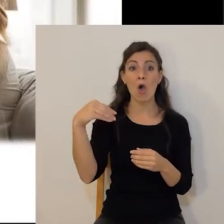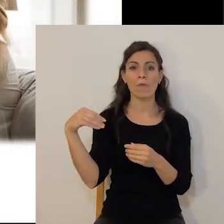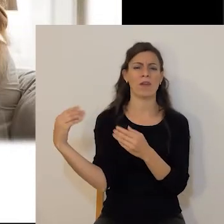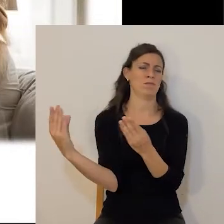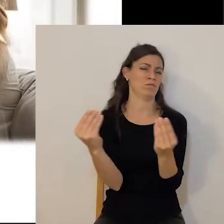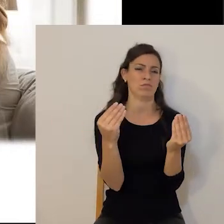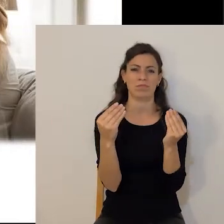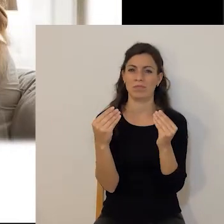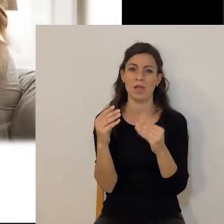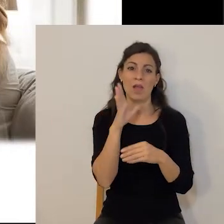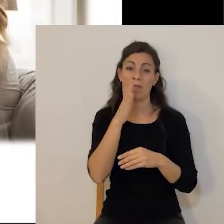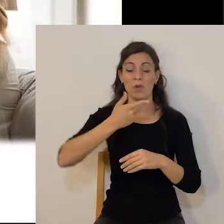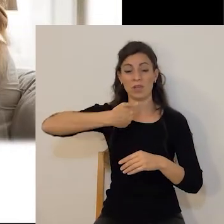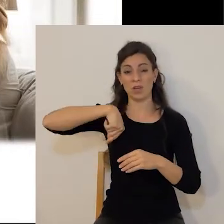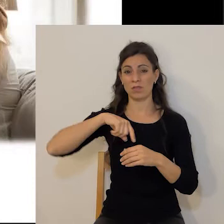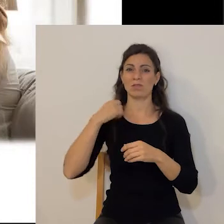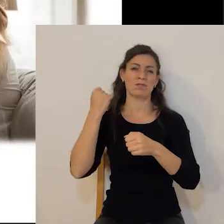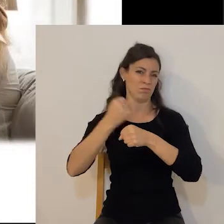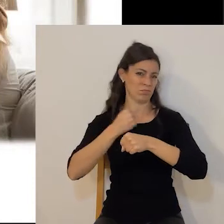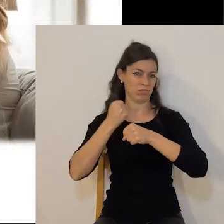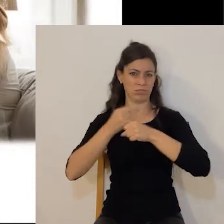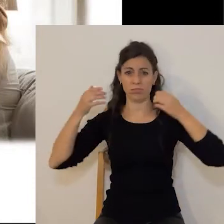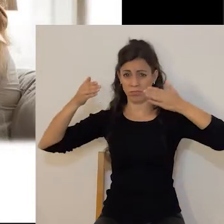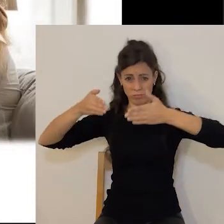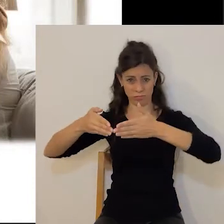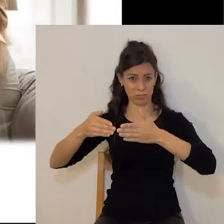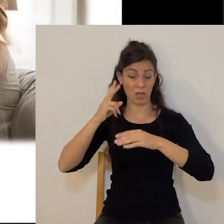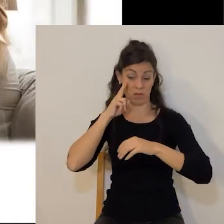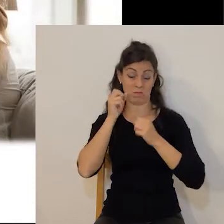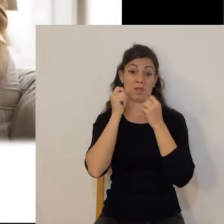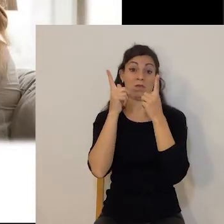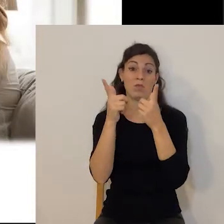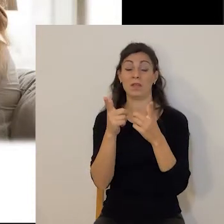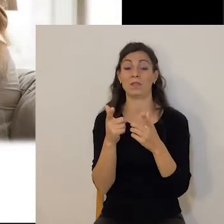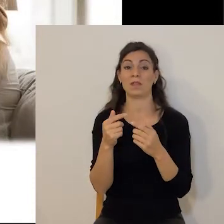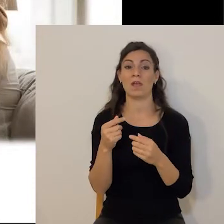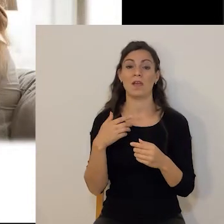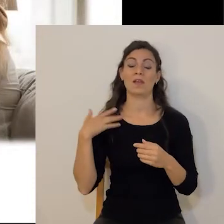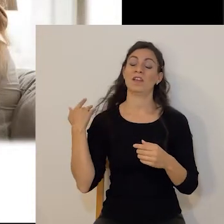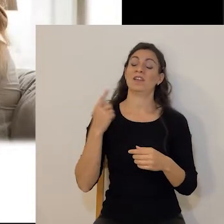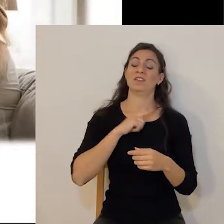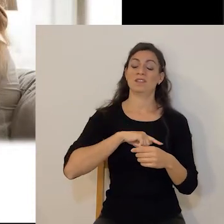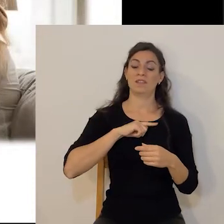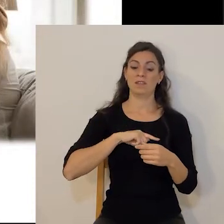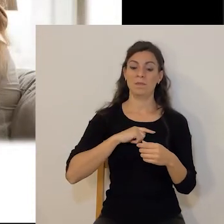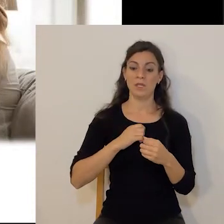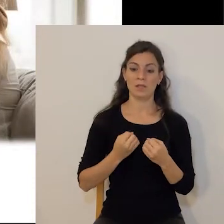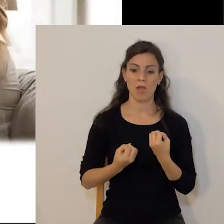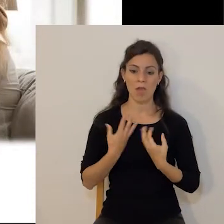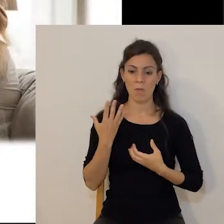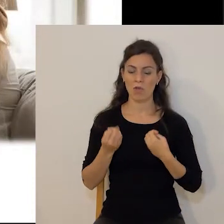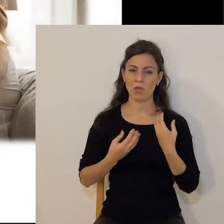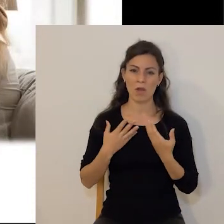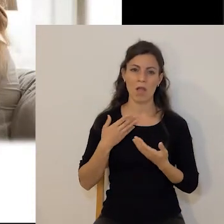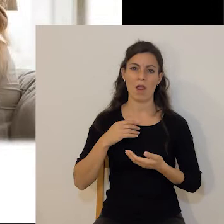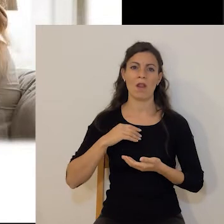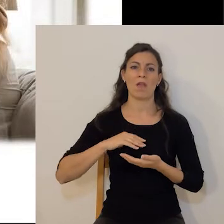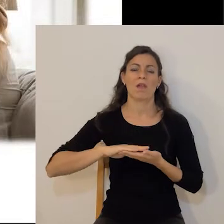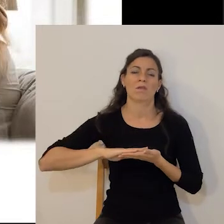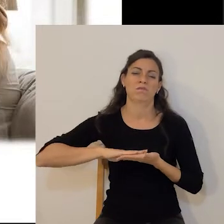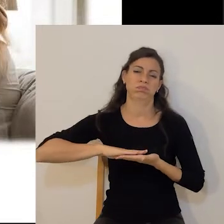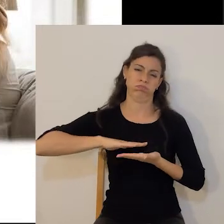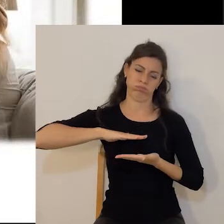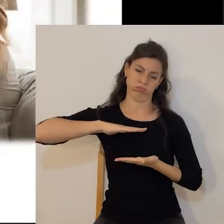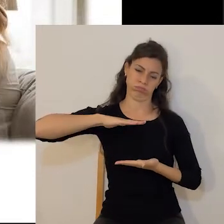muchísimos, porque nos dedicamos a eso y lo estamos viendo, hay una gran carga emocional que tienen que soportar, en el que a veces ni se